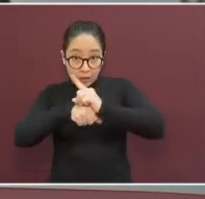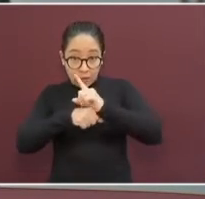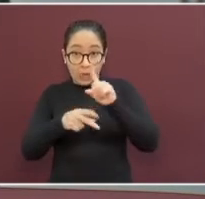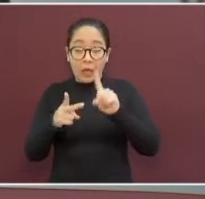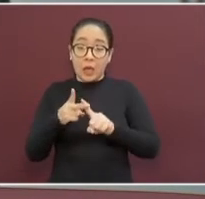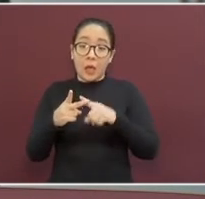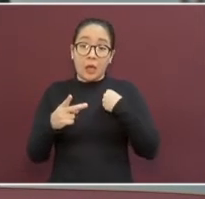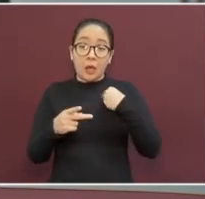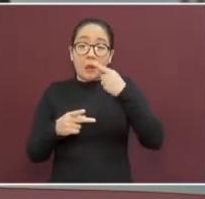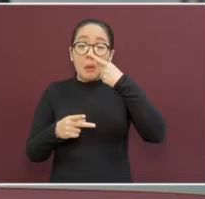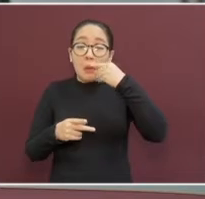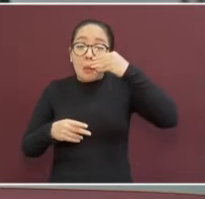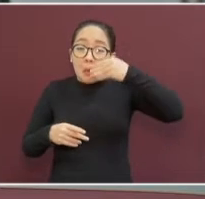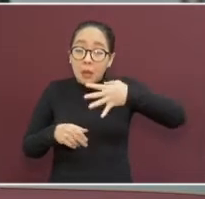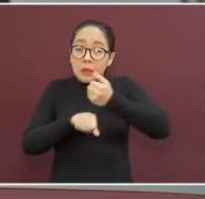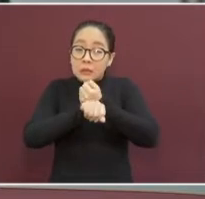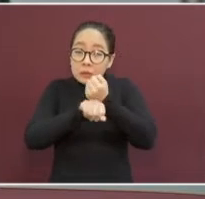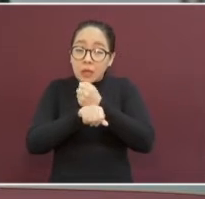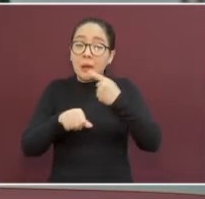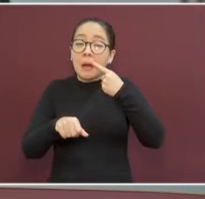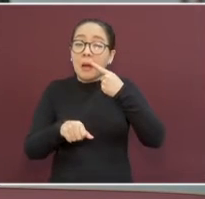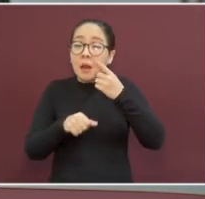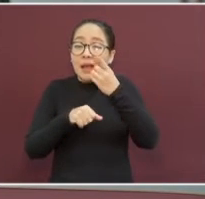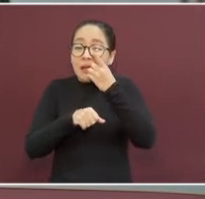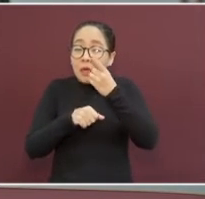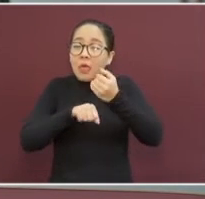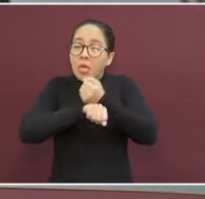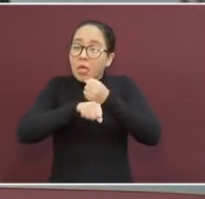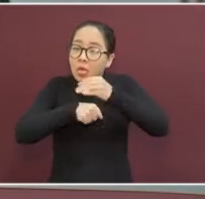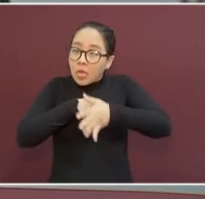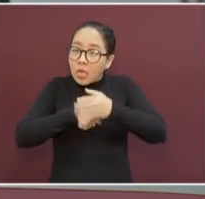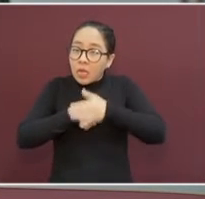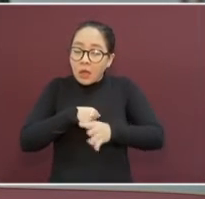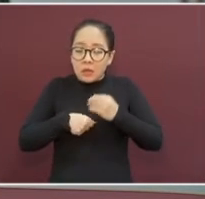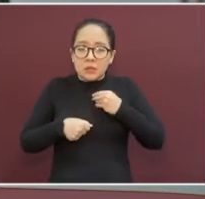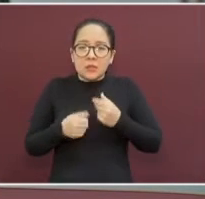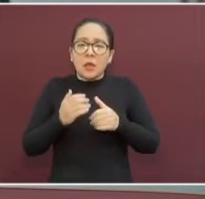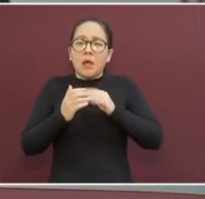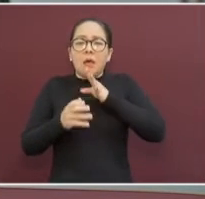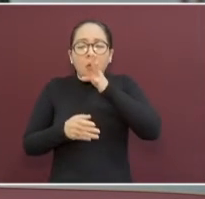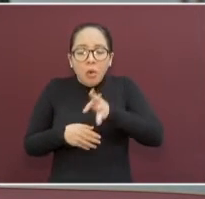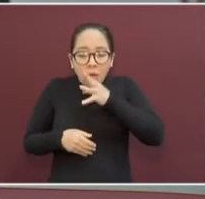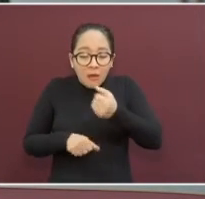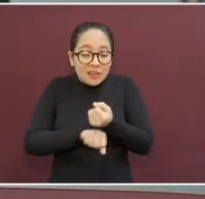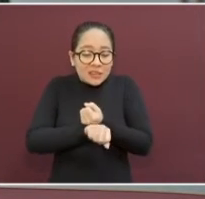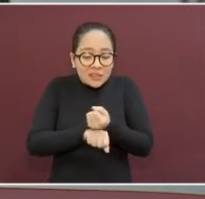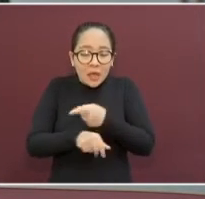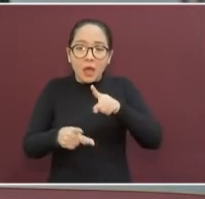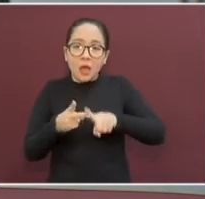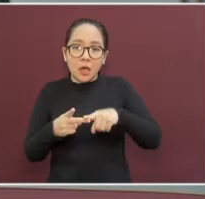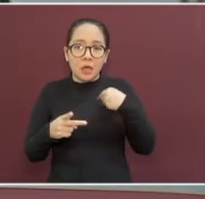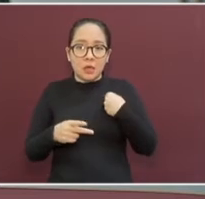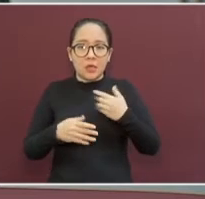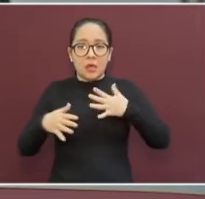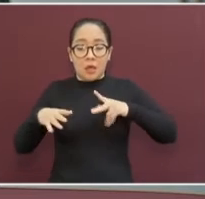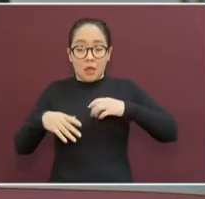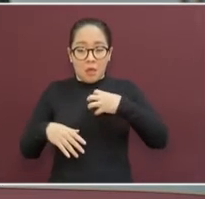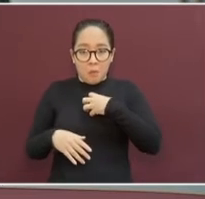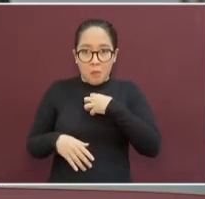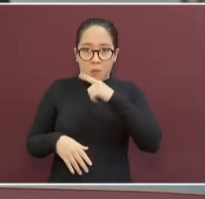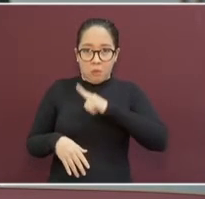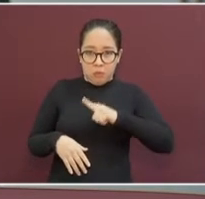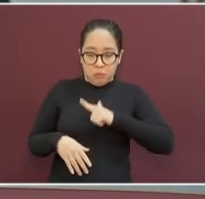nariz por las encías sangre en los vómitos en las heces sensación de cansancio inquietud o